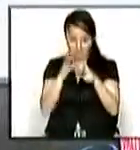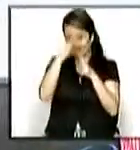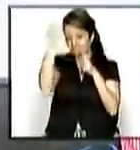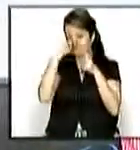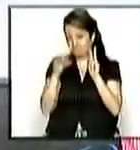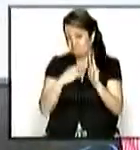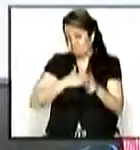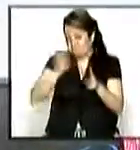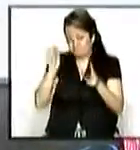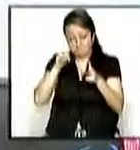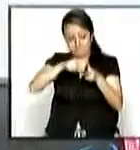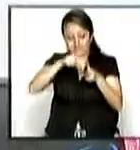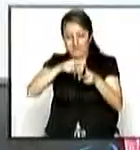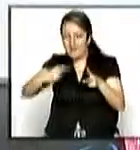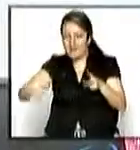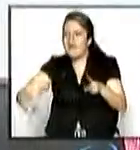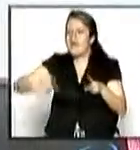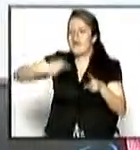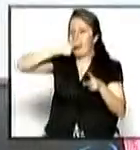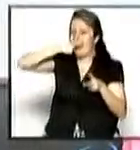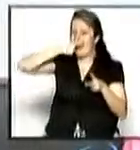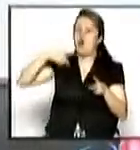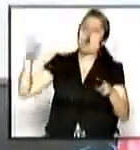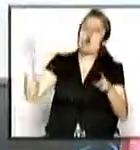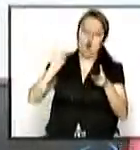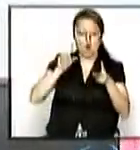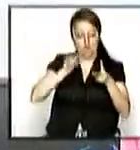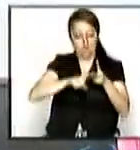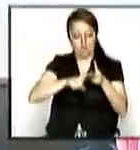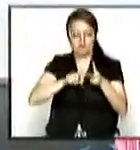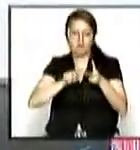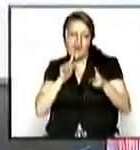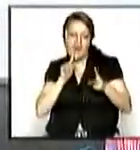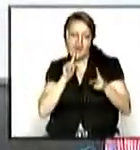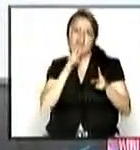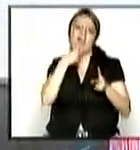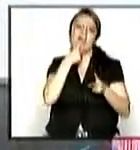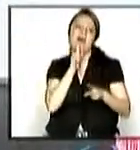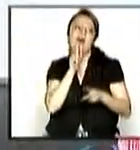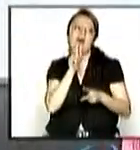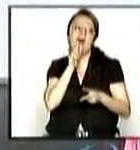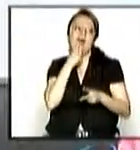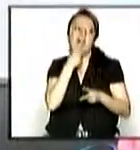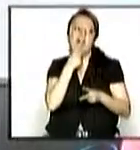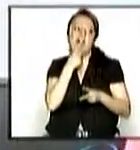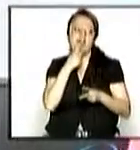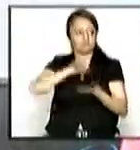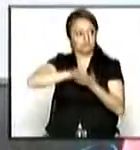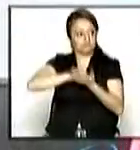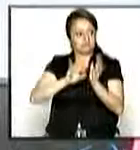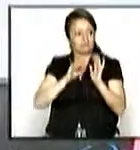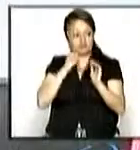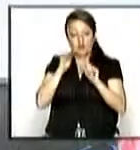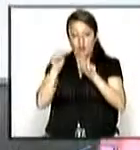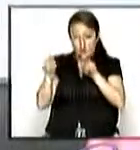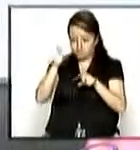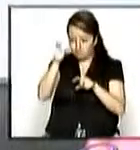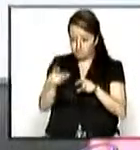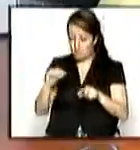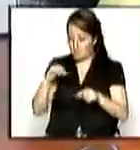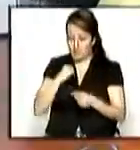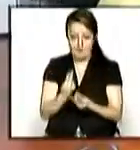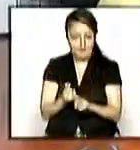les mostraba, o colocar un implante. ¿Cómo nos gustaría hacer los puentes fijos si el paciente no tiene cómo hacerse unos